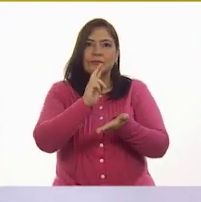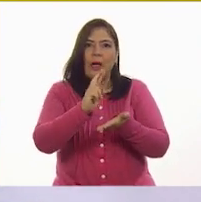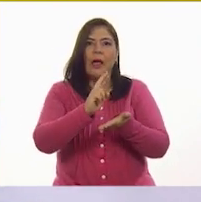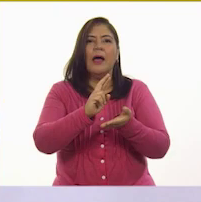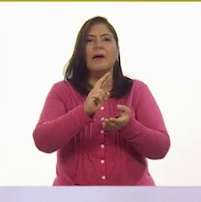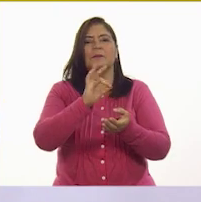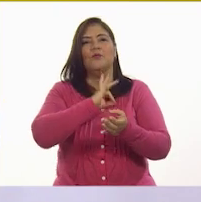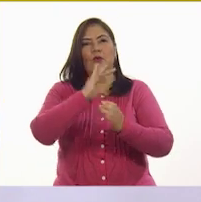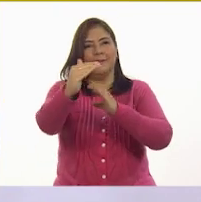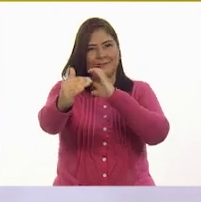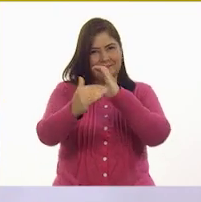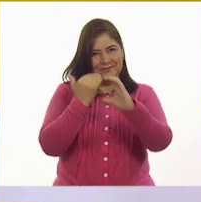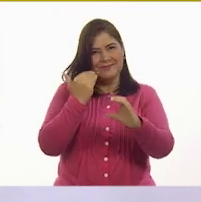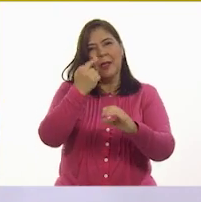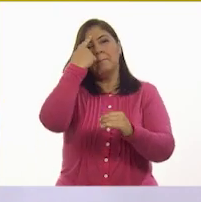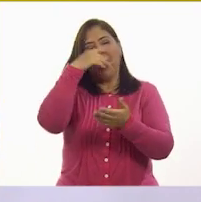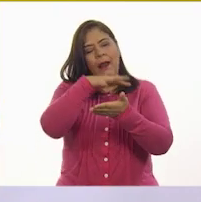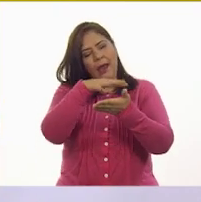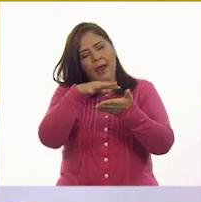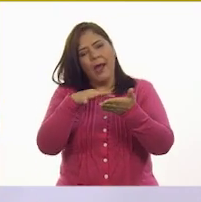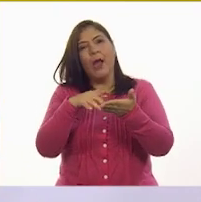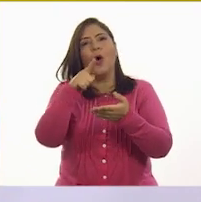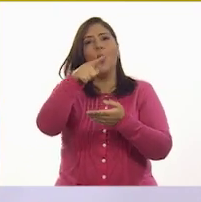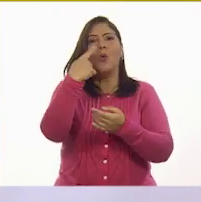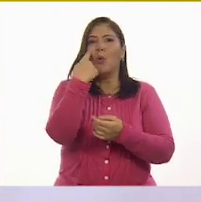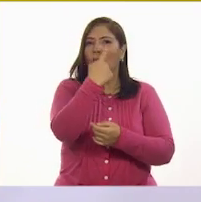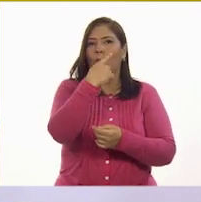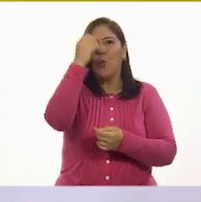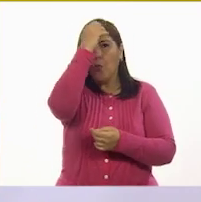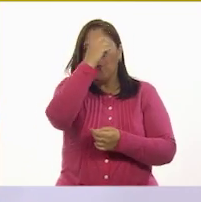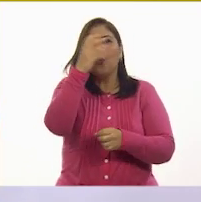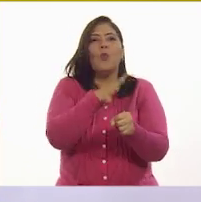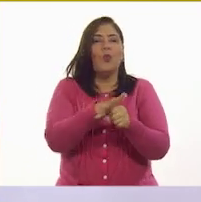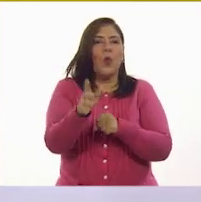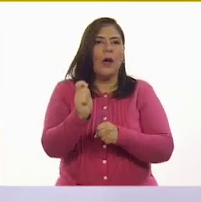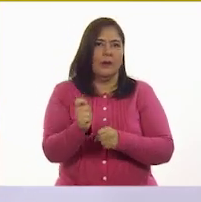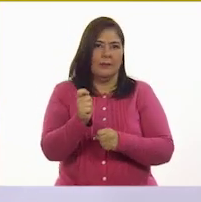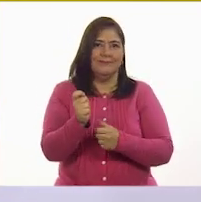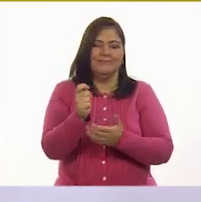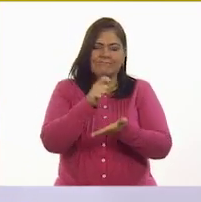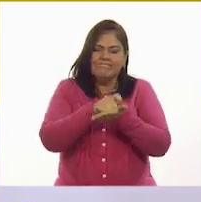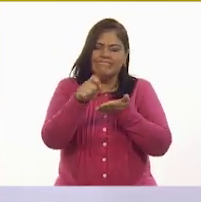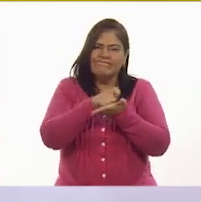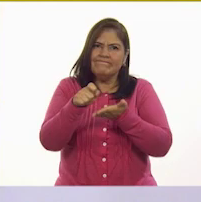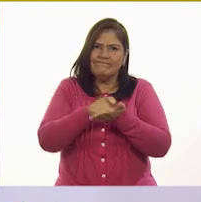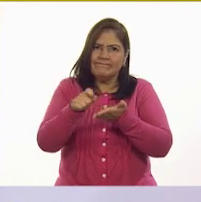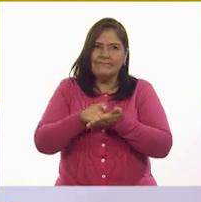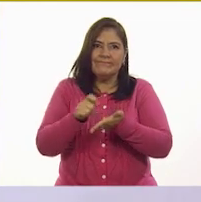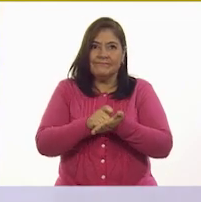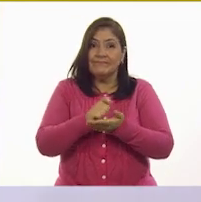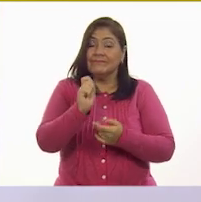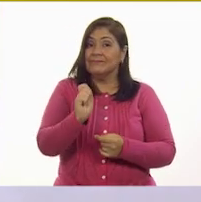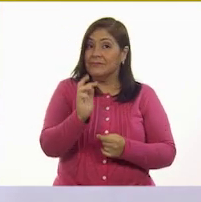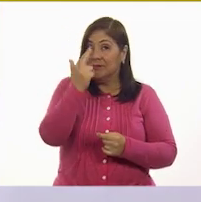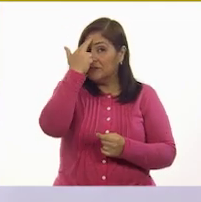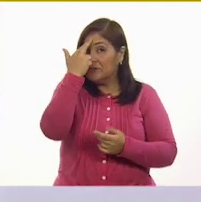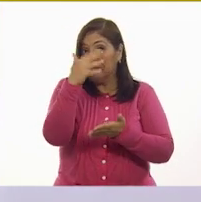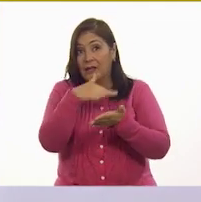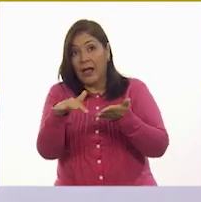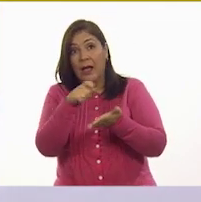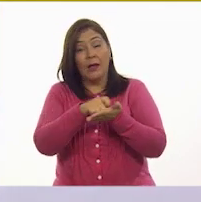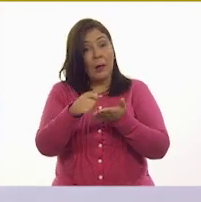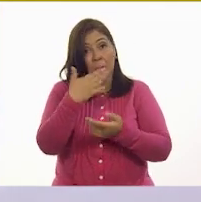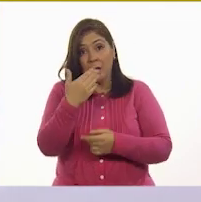que podamos leerlas y compartir lo que tú piensas, ¿de acuerdo? Escribe, escribe, escribe. Sí, recuerda que si no sabes leer y